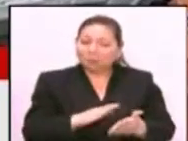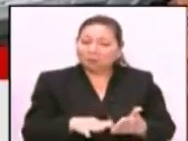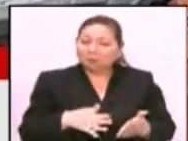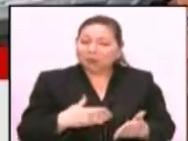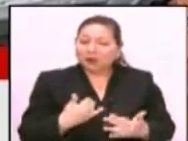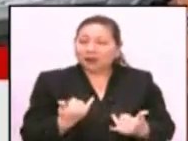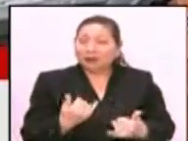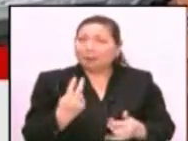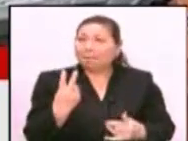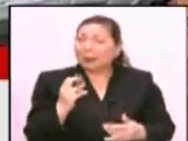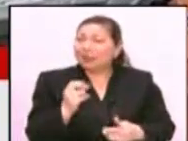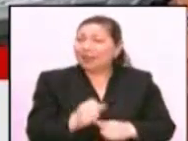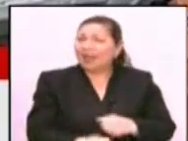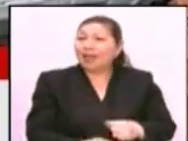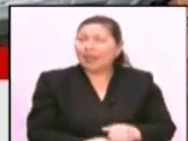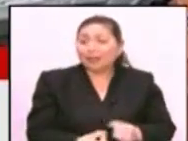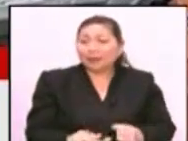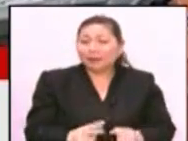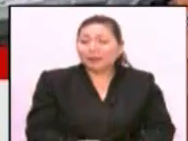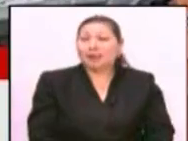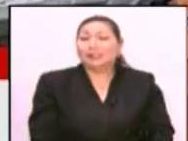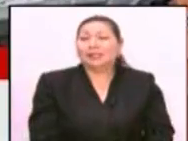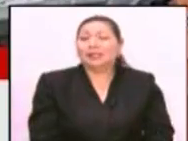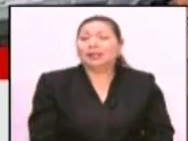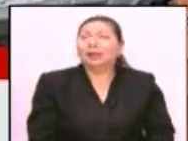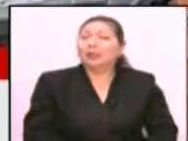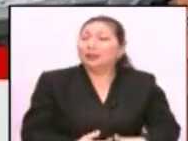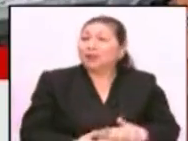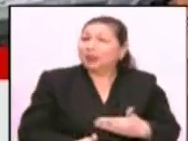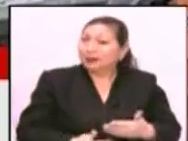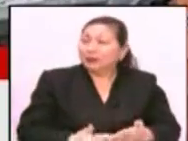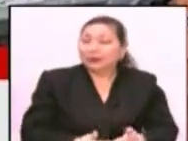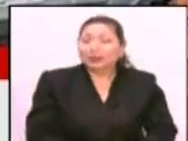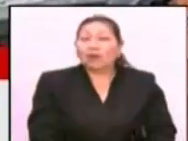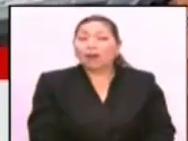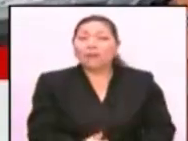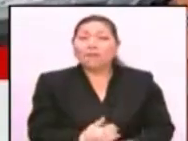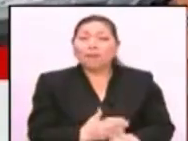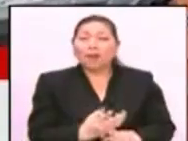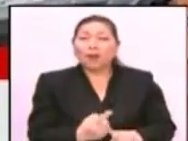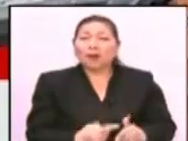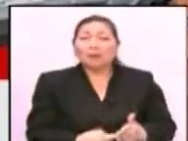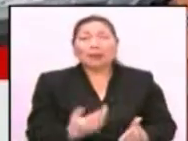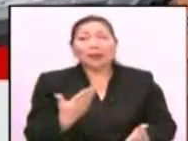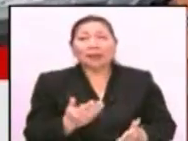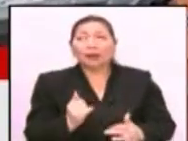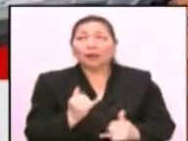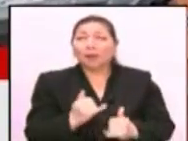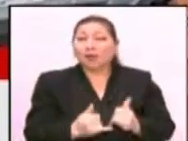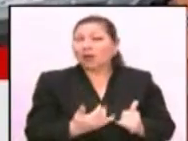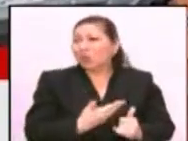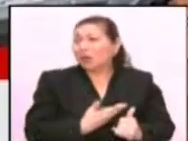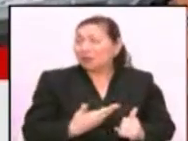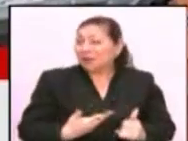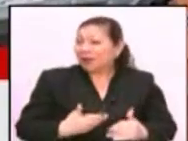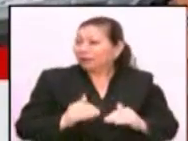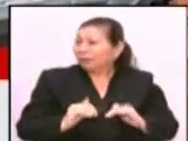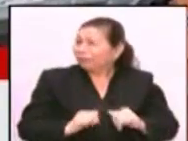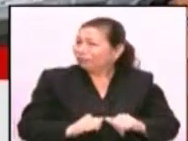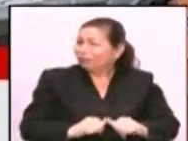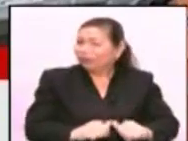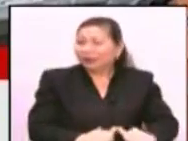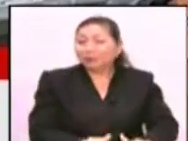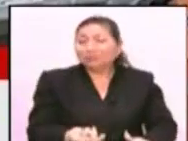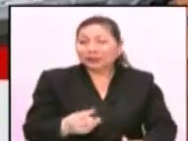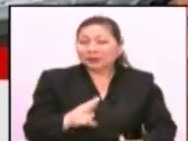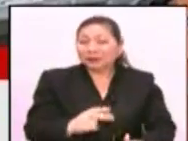podría ser de acá 20 años de crecimiento poblacional si seguimos así con la misma metodología. y se estima que a finales de gobierno, si seguiríamos así, con